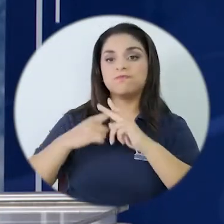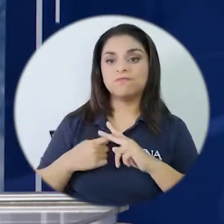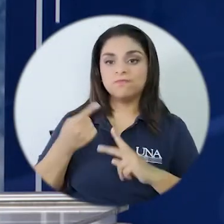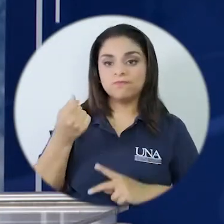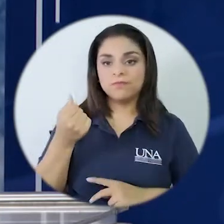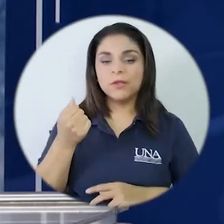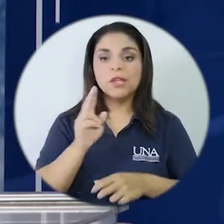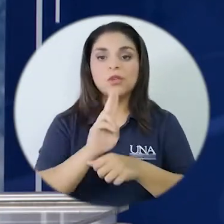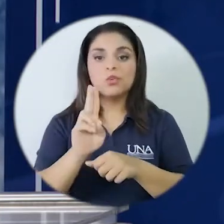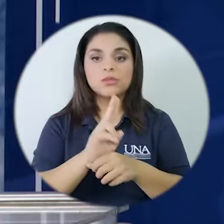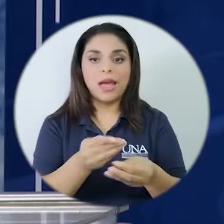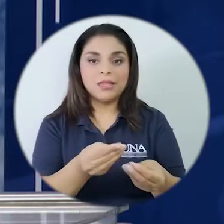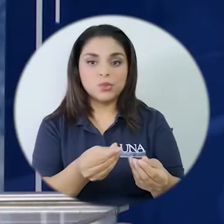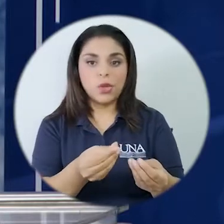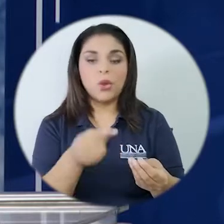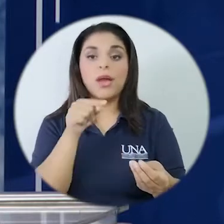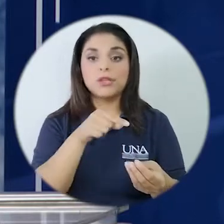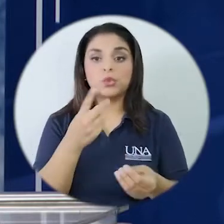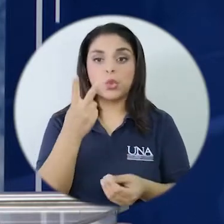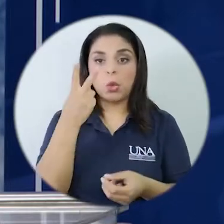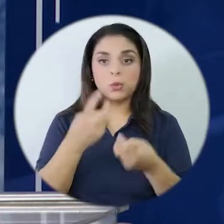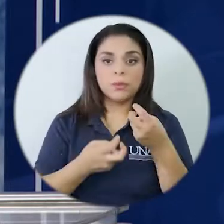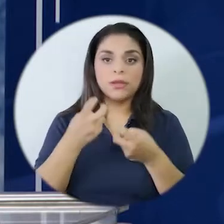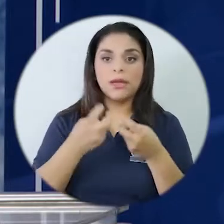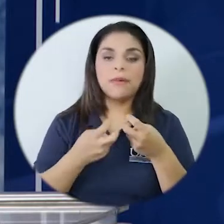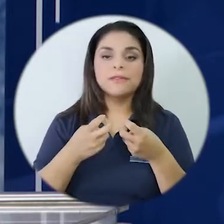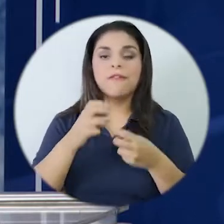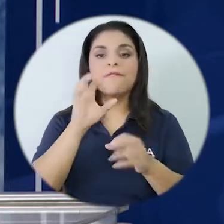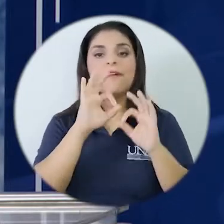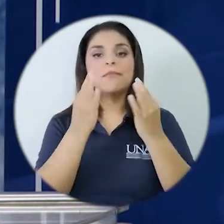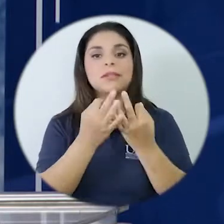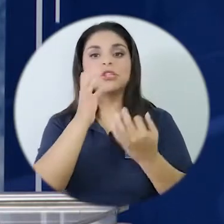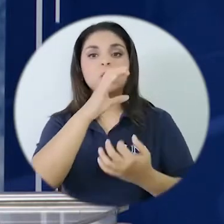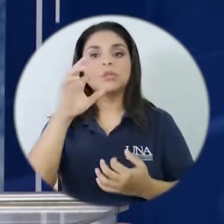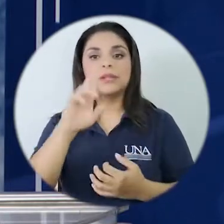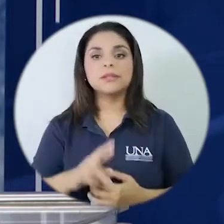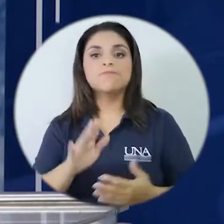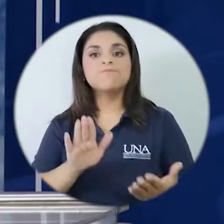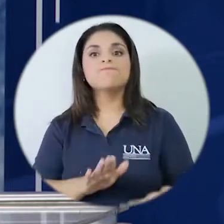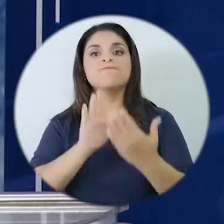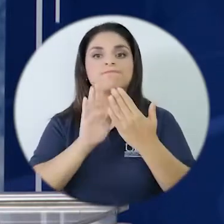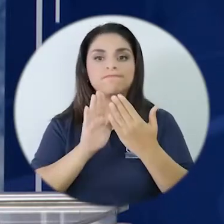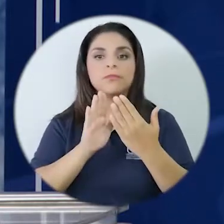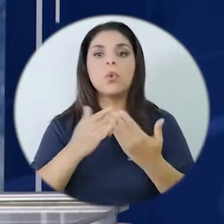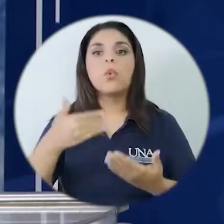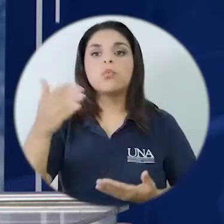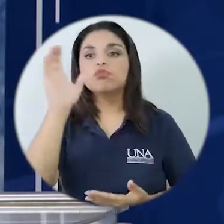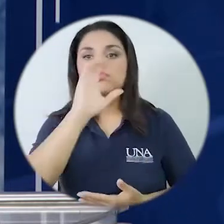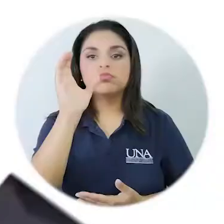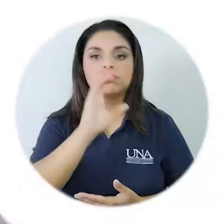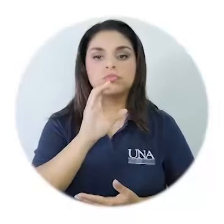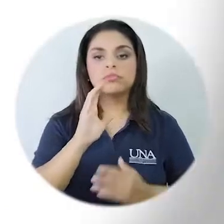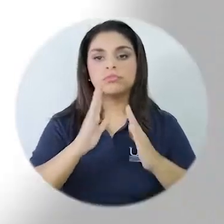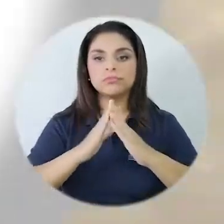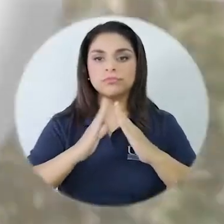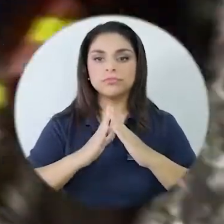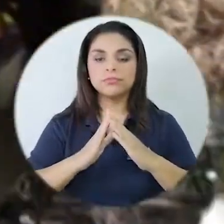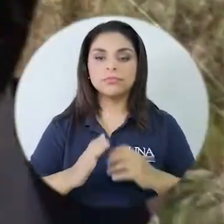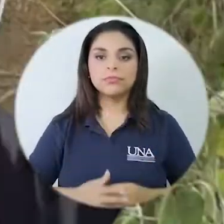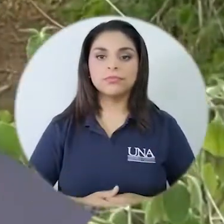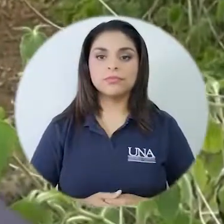y el uso del suelo, que son dos de los grandes problemas que enfrentan las familias costarricenses a la hora de buscar un hogar.